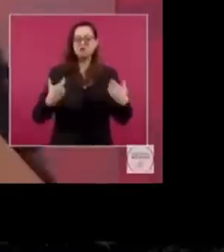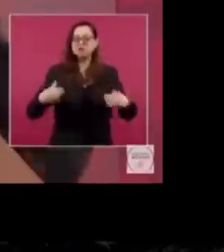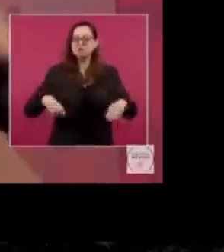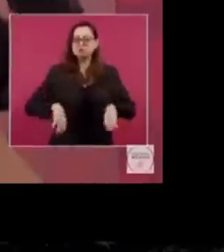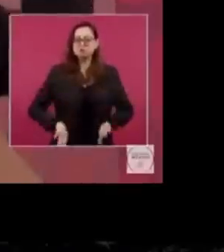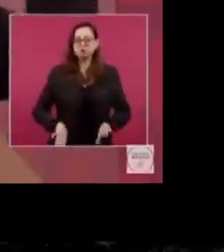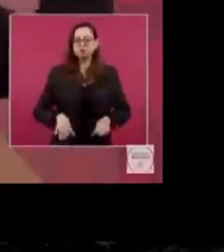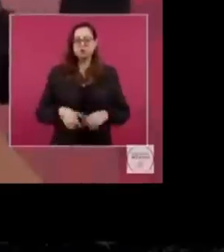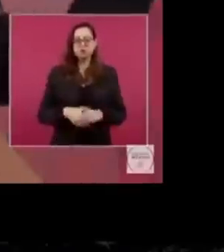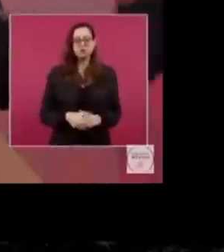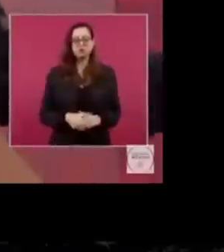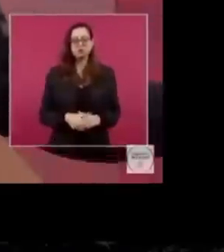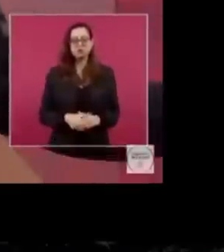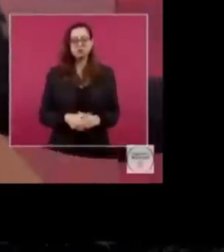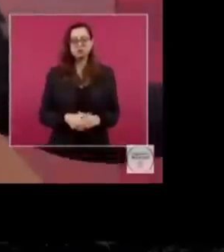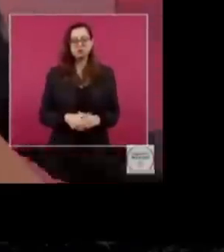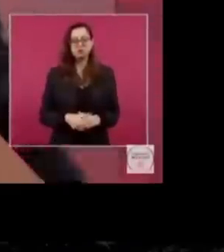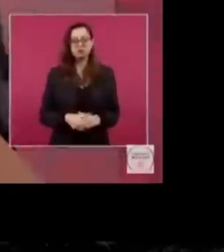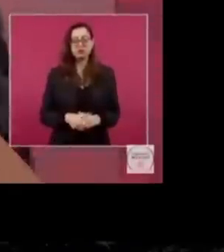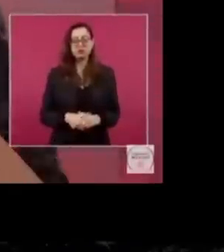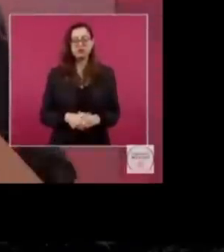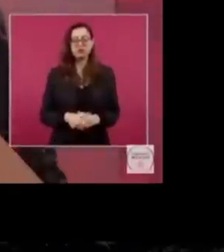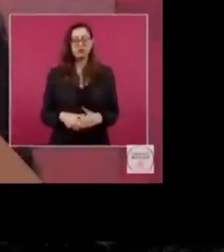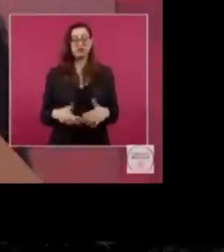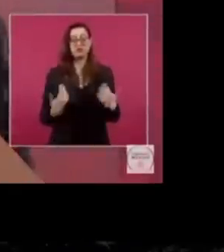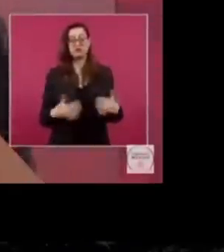Y ni que fueran lumbreras, ¿no?